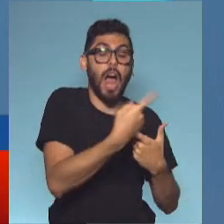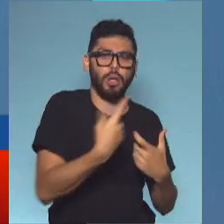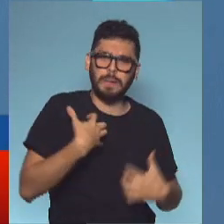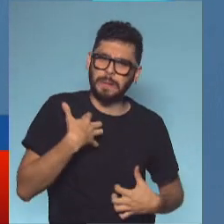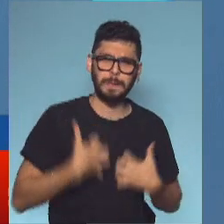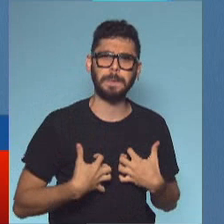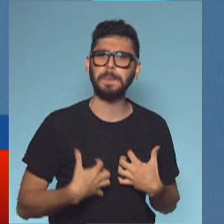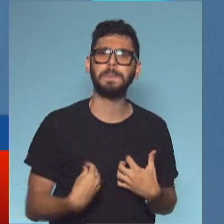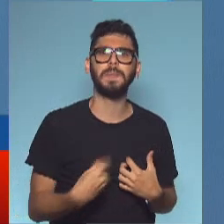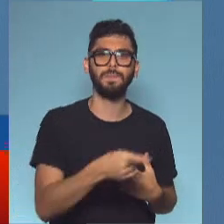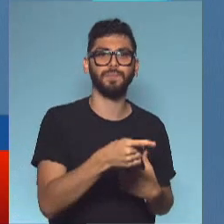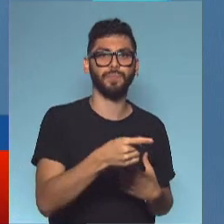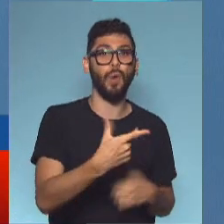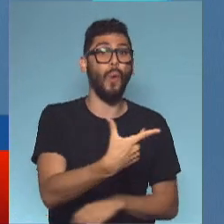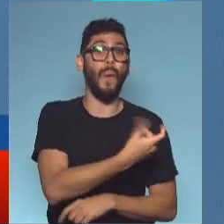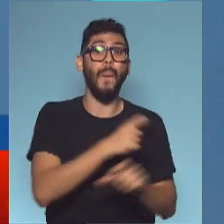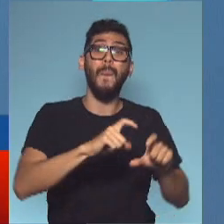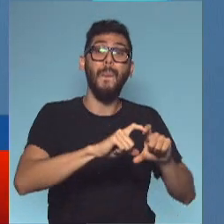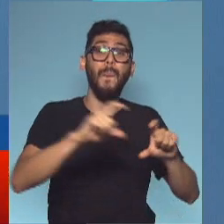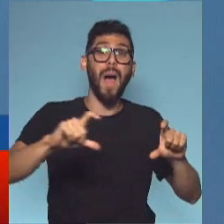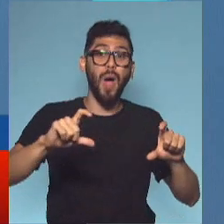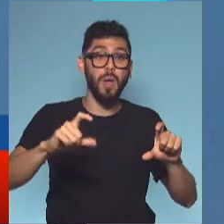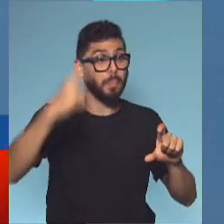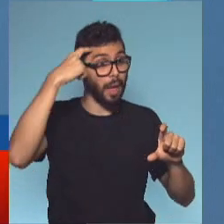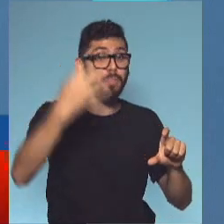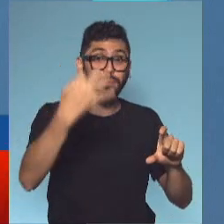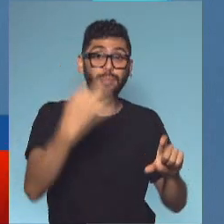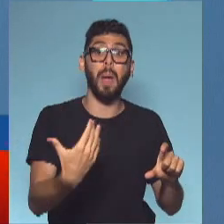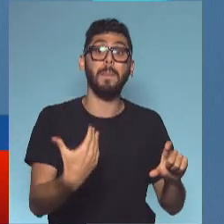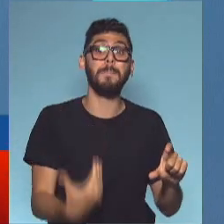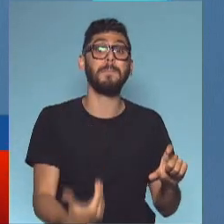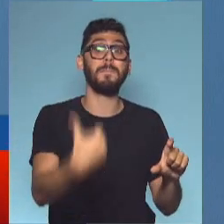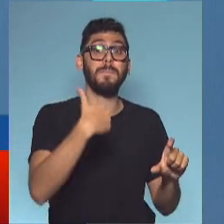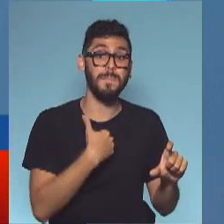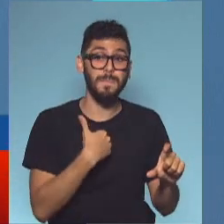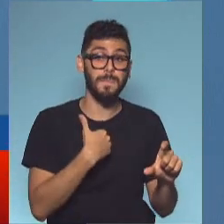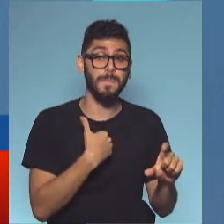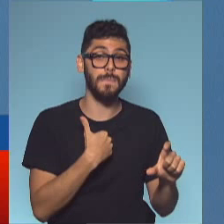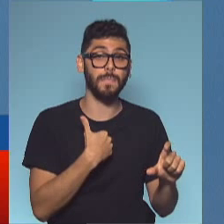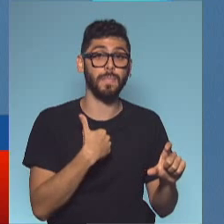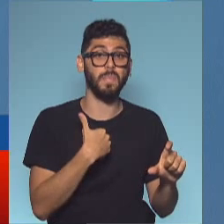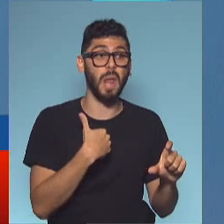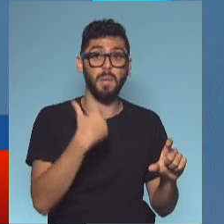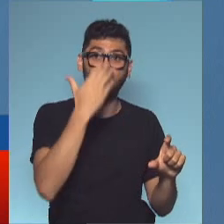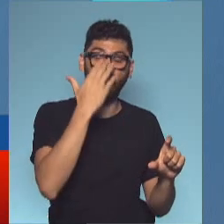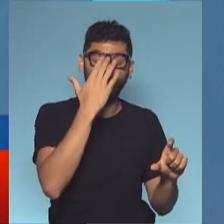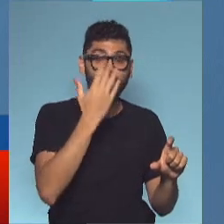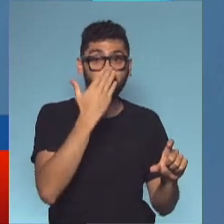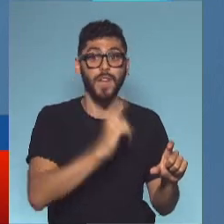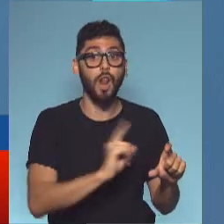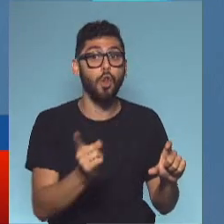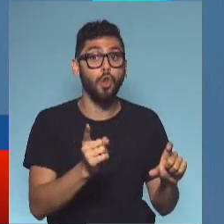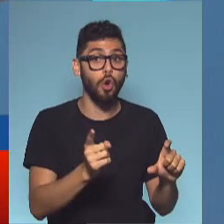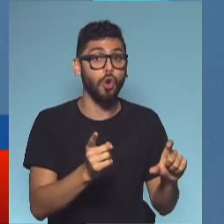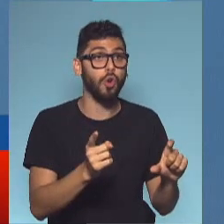qué? Por el destino que se le dieron a las vacunas que ellos creen deberían haber caído en los docentes y las docentes de la capital,